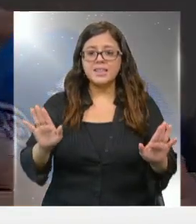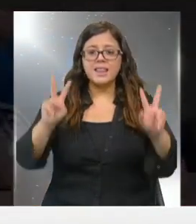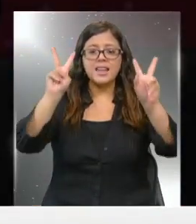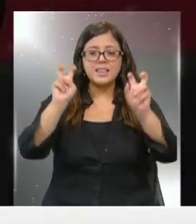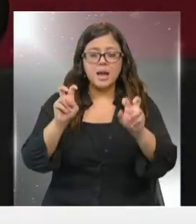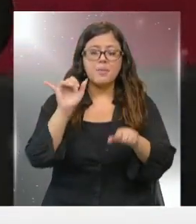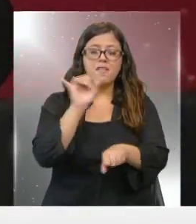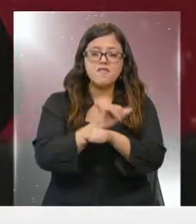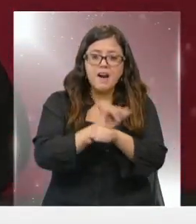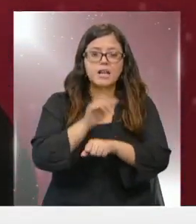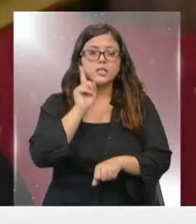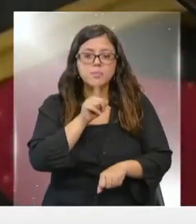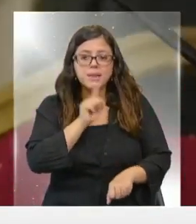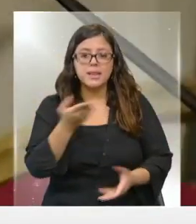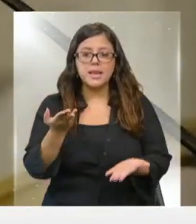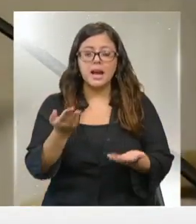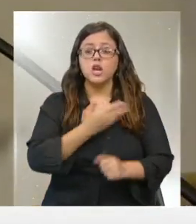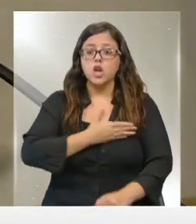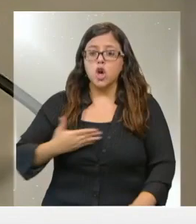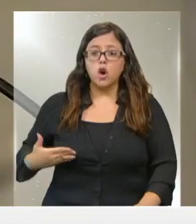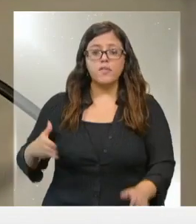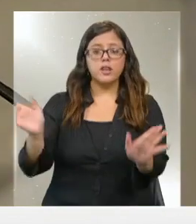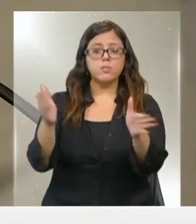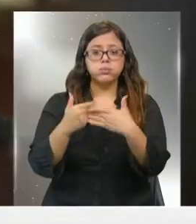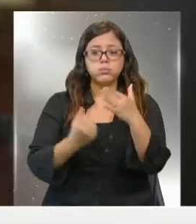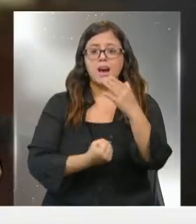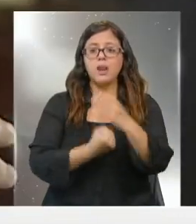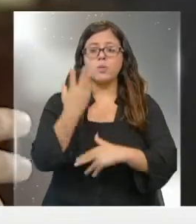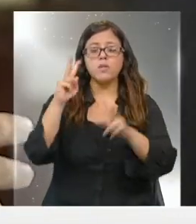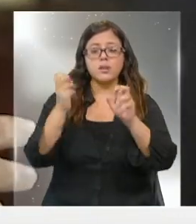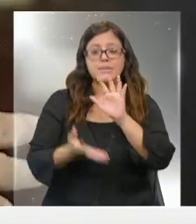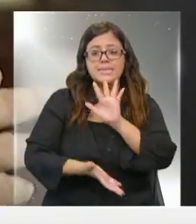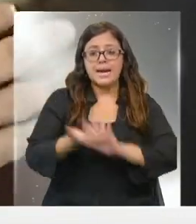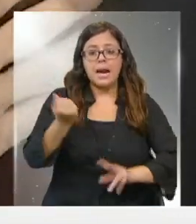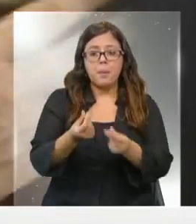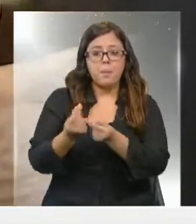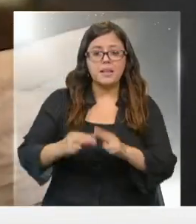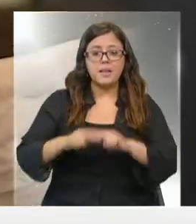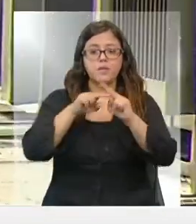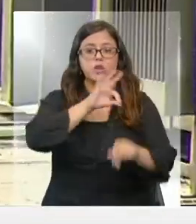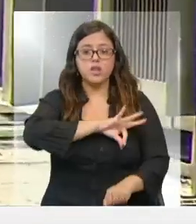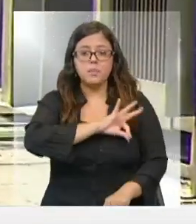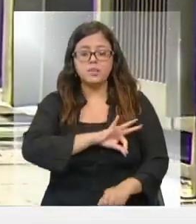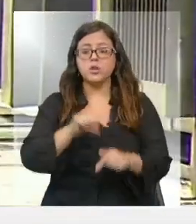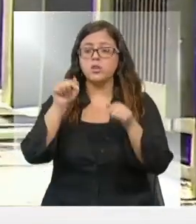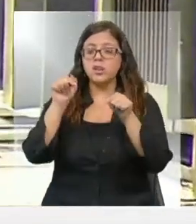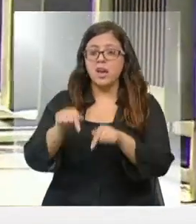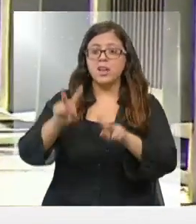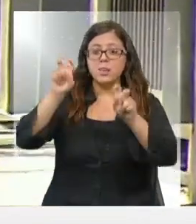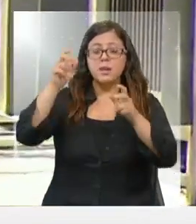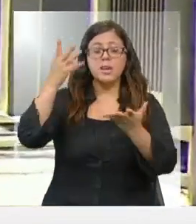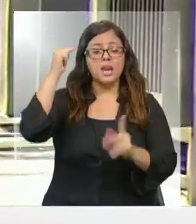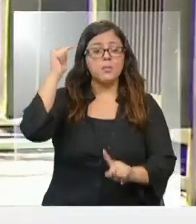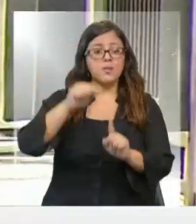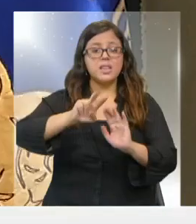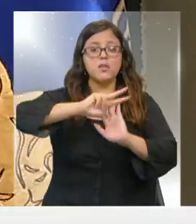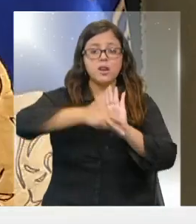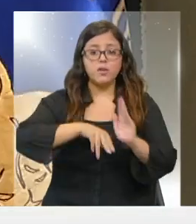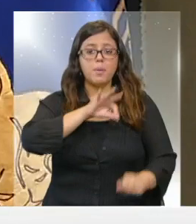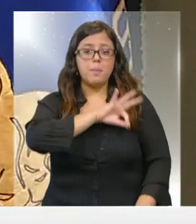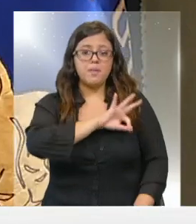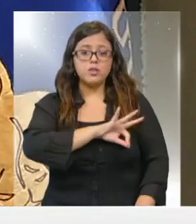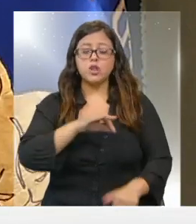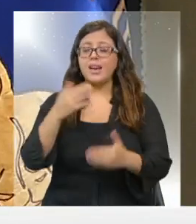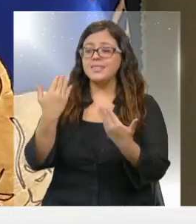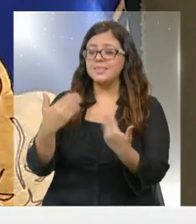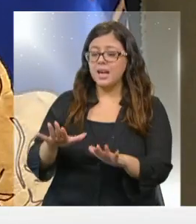de mentir. El gobierno ha cerrado la puerta a un nuevo rescate de fondos. La prioridad es la reforma previsional. Creo que